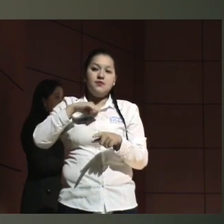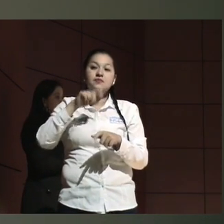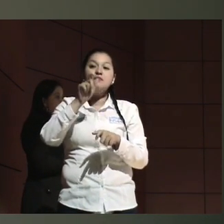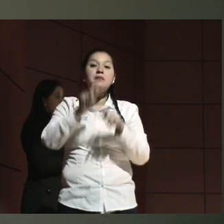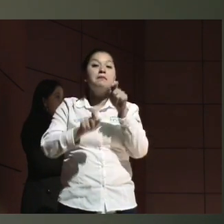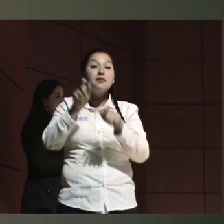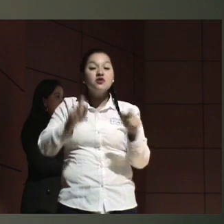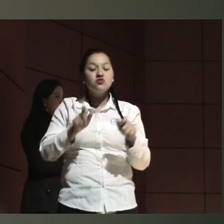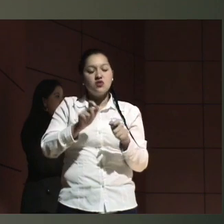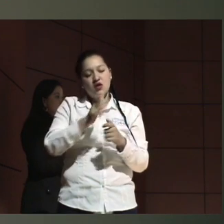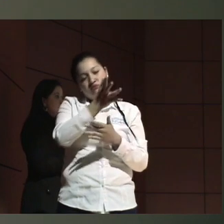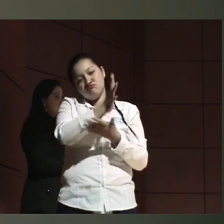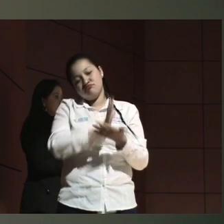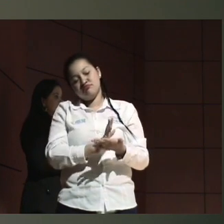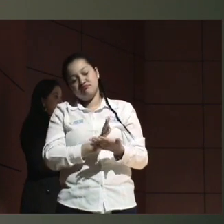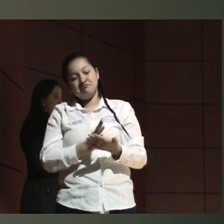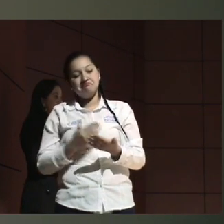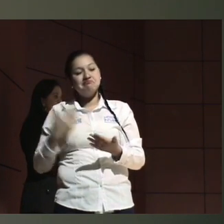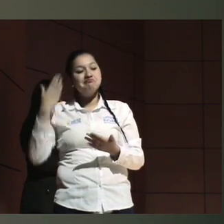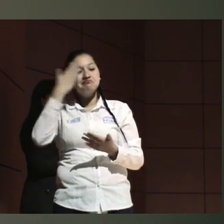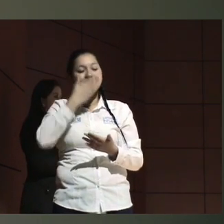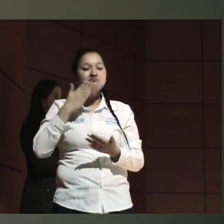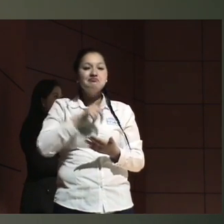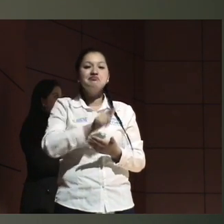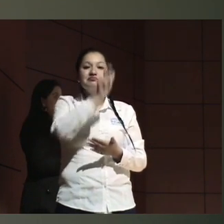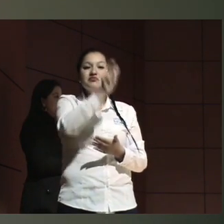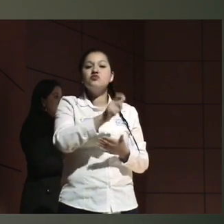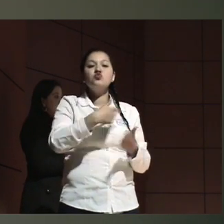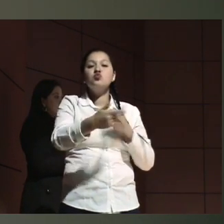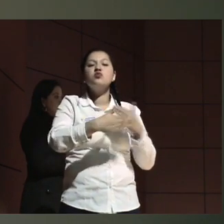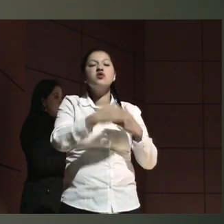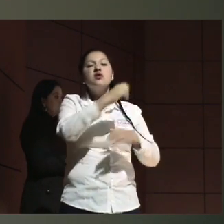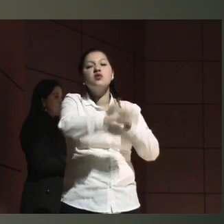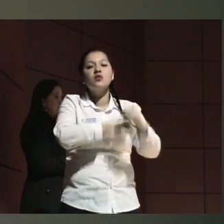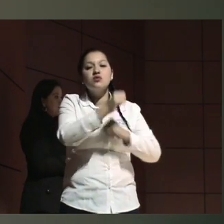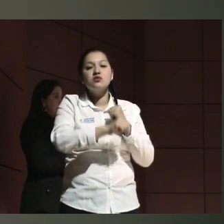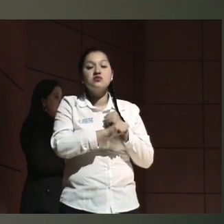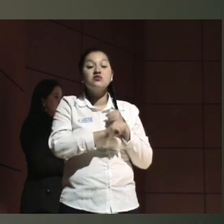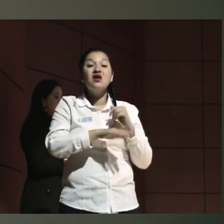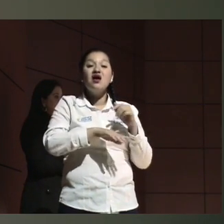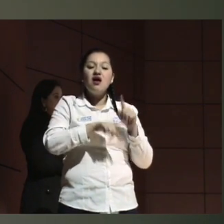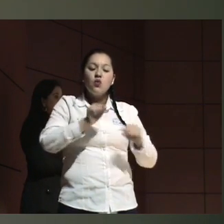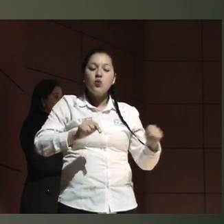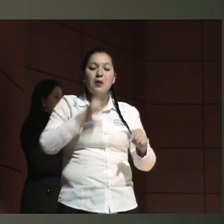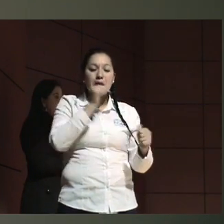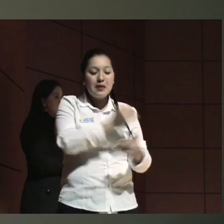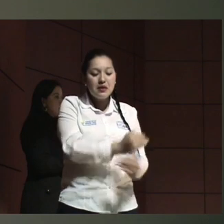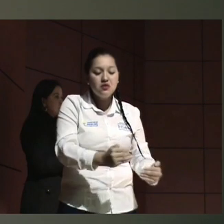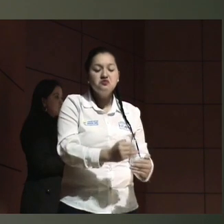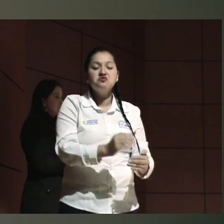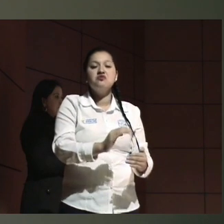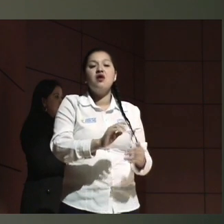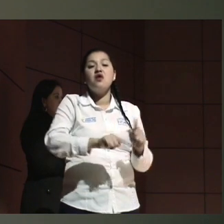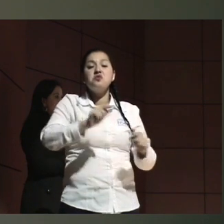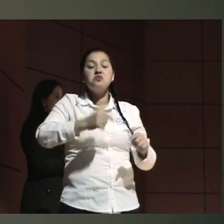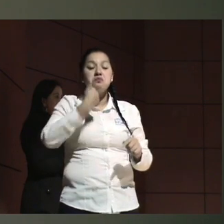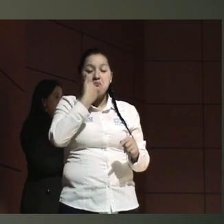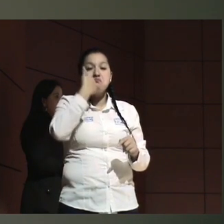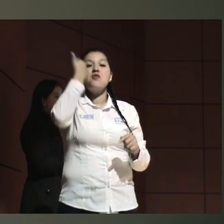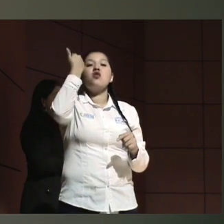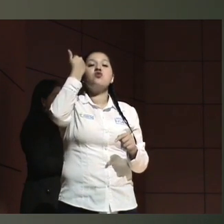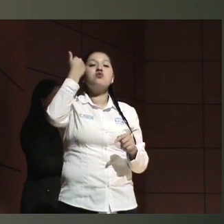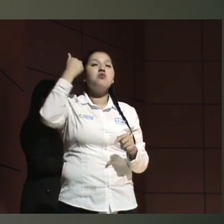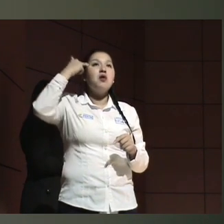calificada incapacidad relativa no lo era sólo por resulte la edad como era el caso de los menores adultos o pérez o de una inmadurez